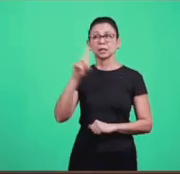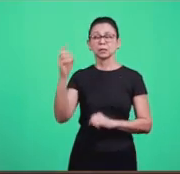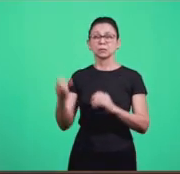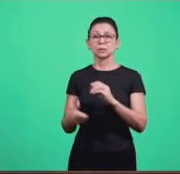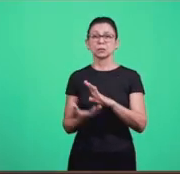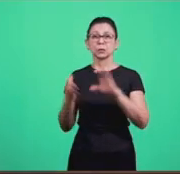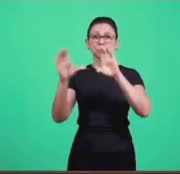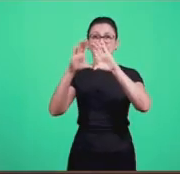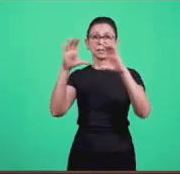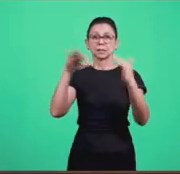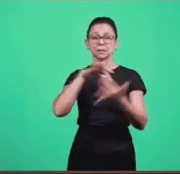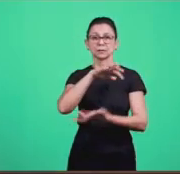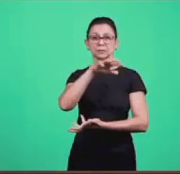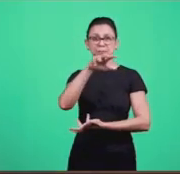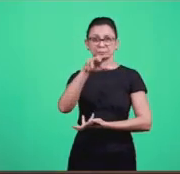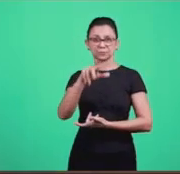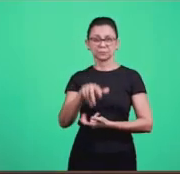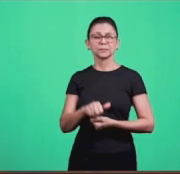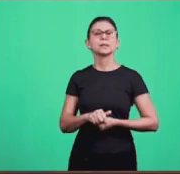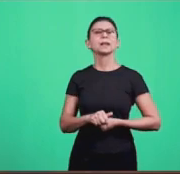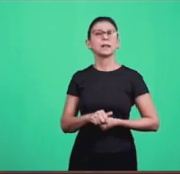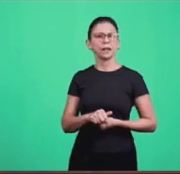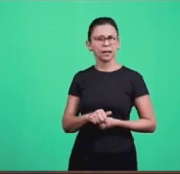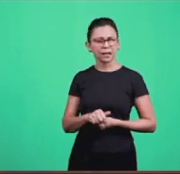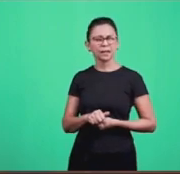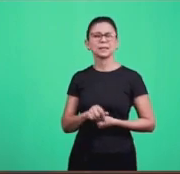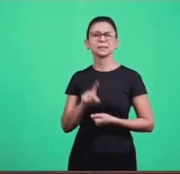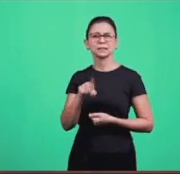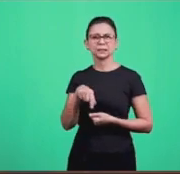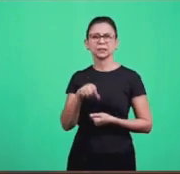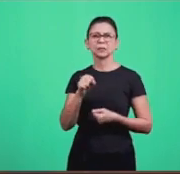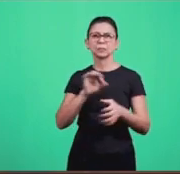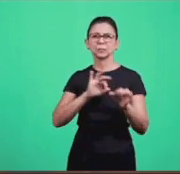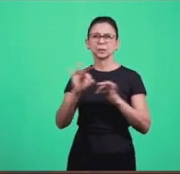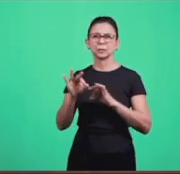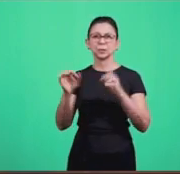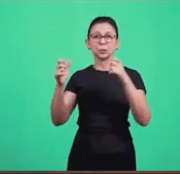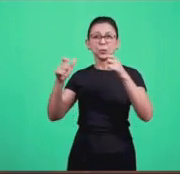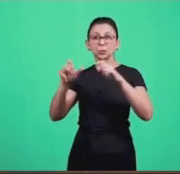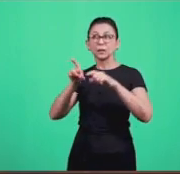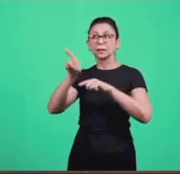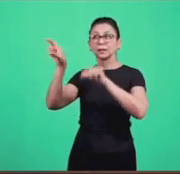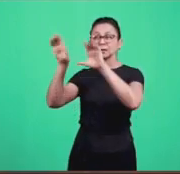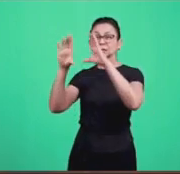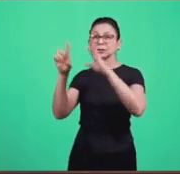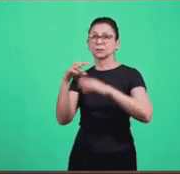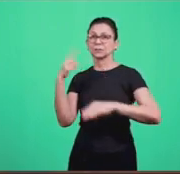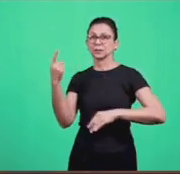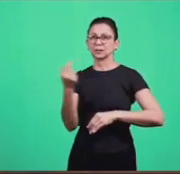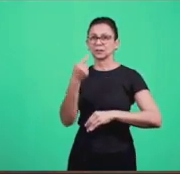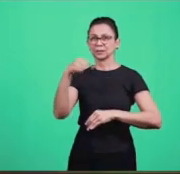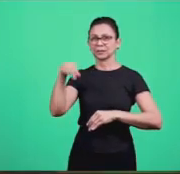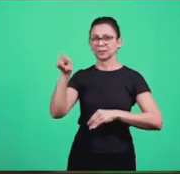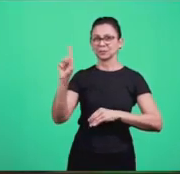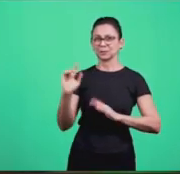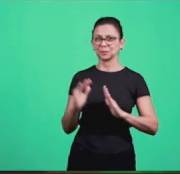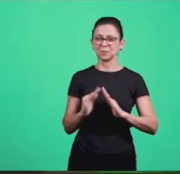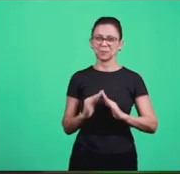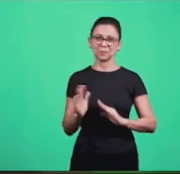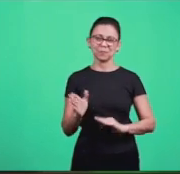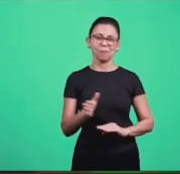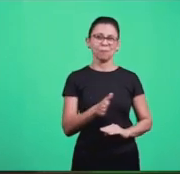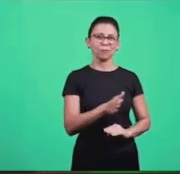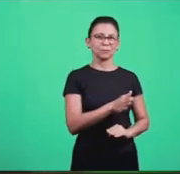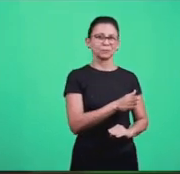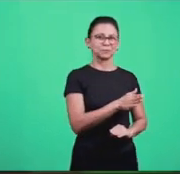Ahora nosotros vamos a cantar Dios creó los cielos y la tierra. Aquel que creó los cielos y la tierra preparó un lugar también